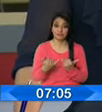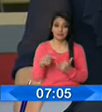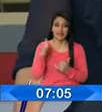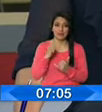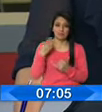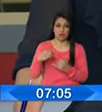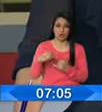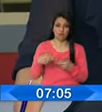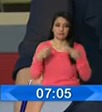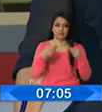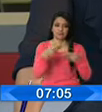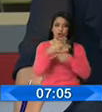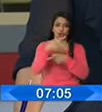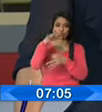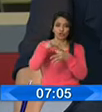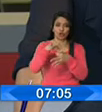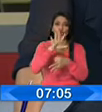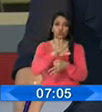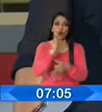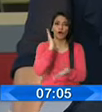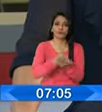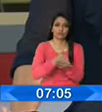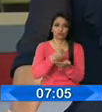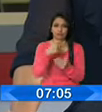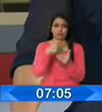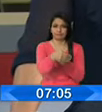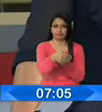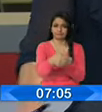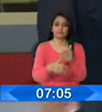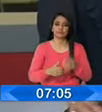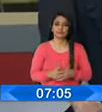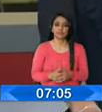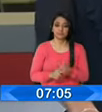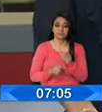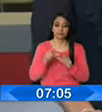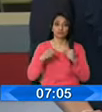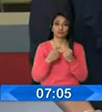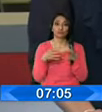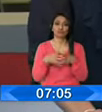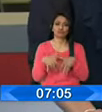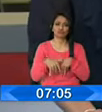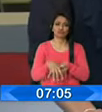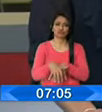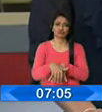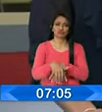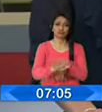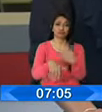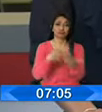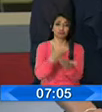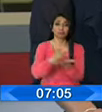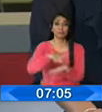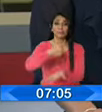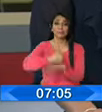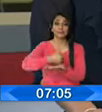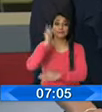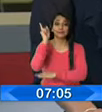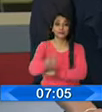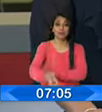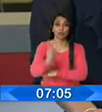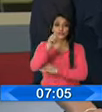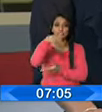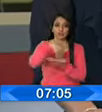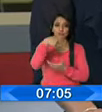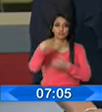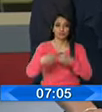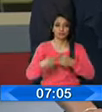Consejo Nacional Electoral el recurso de objeción. Además, simpatizantes realizaron una marcha que llegó hasta la Plaza de Santo Domingo en el centro de